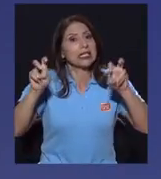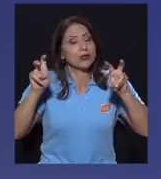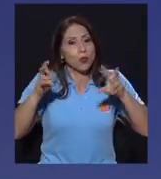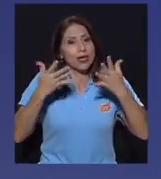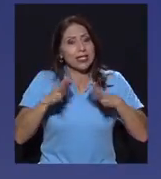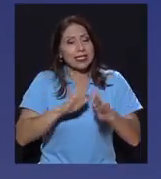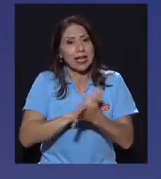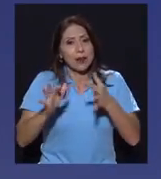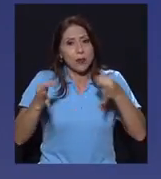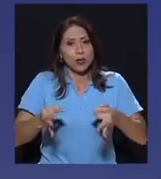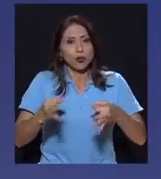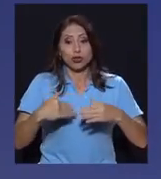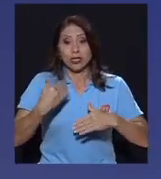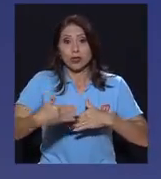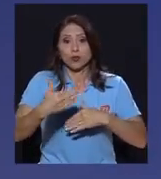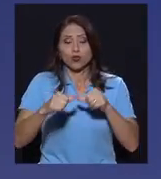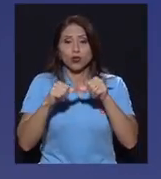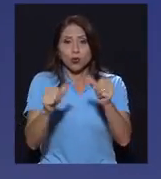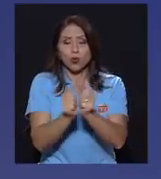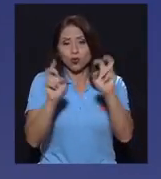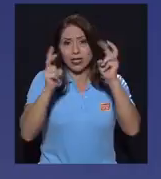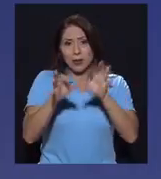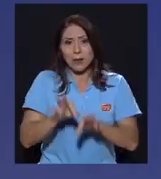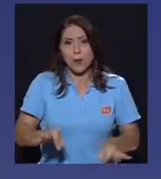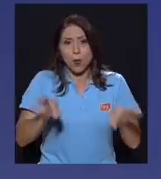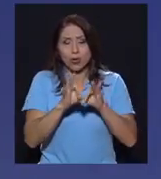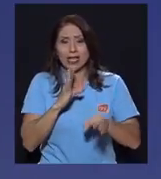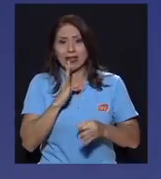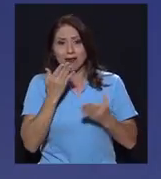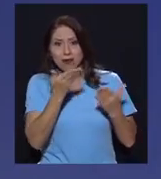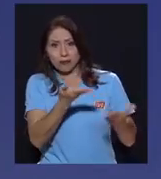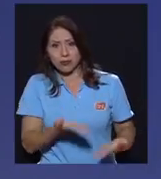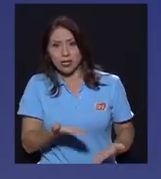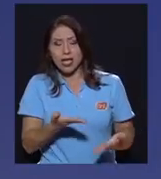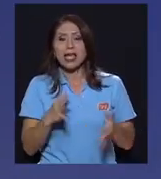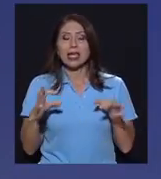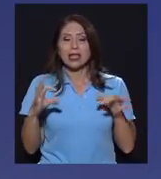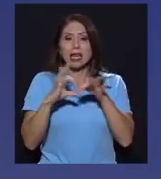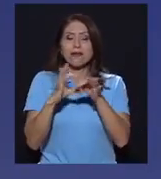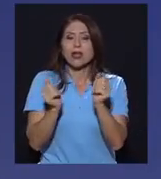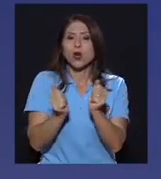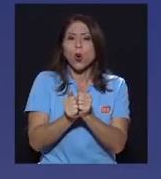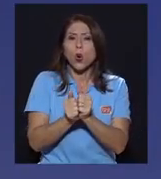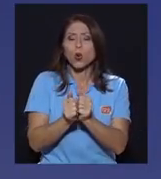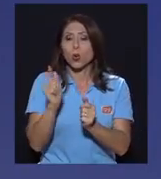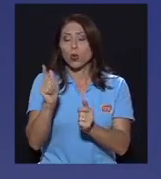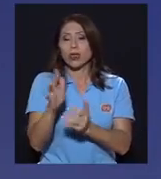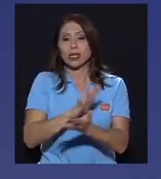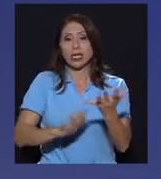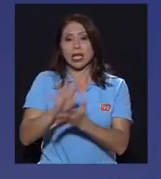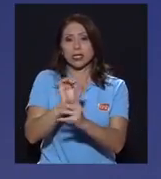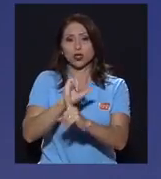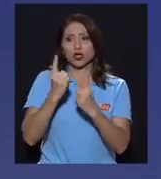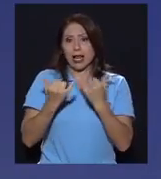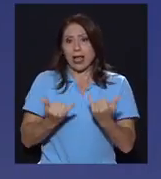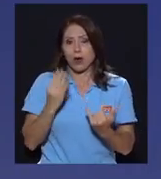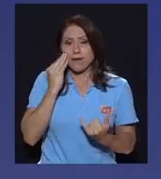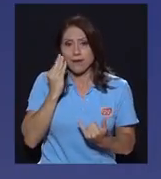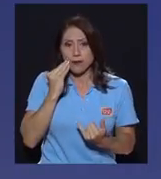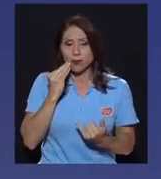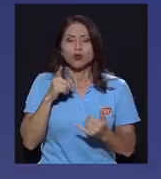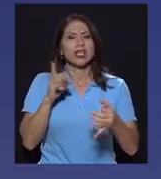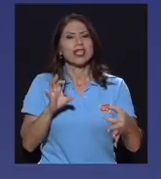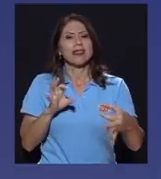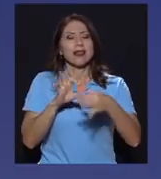voy a regresar ahora con un tema muy importante que mencionaba don mario' que tenía que ver casualmente con un desastre social que vivimos